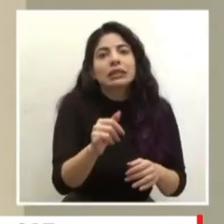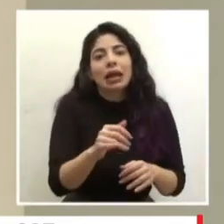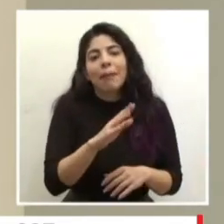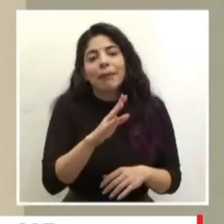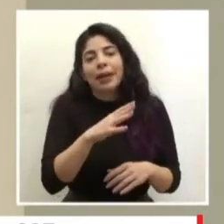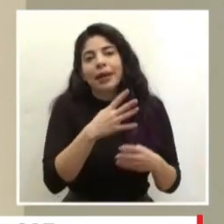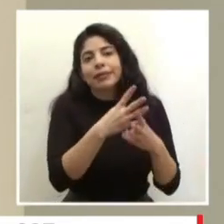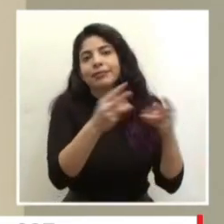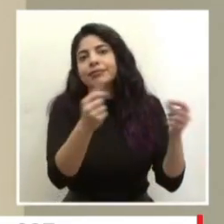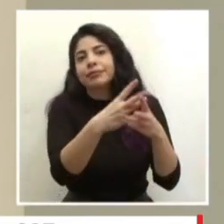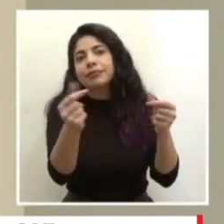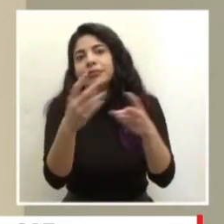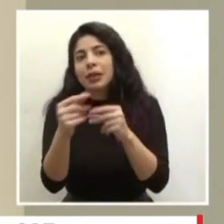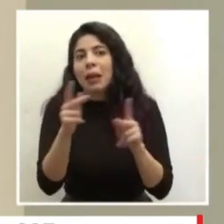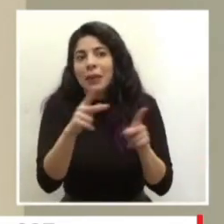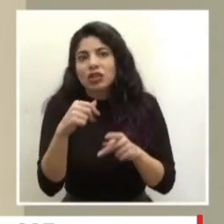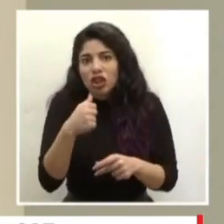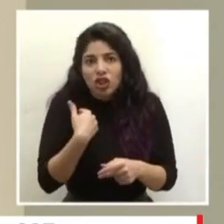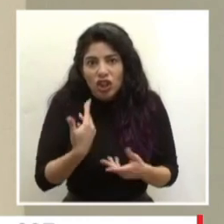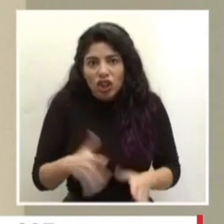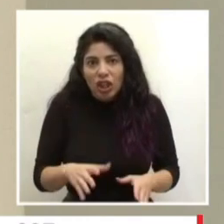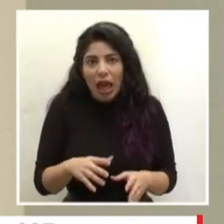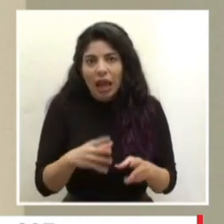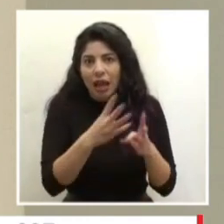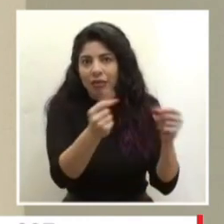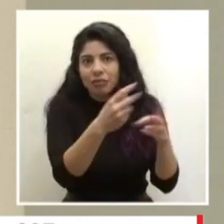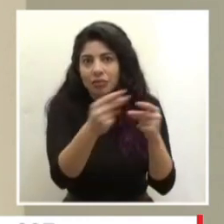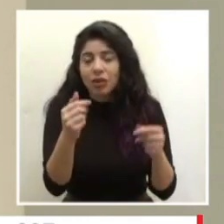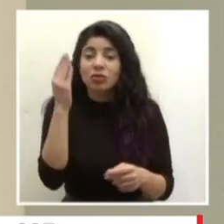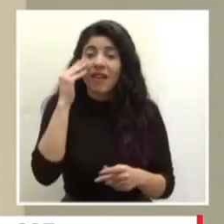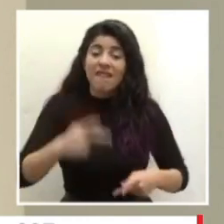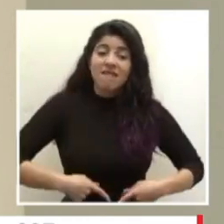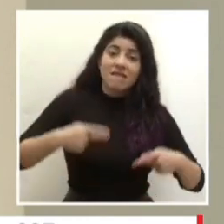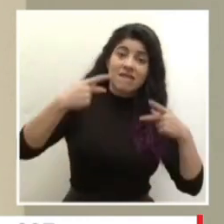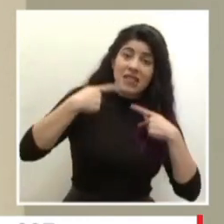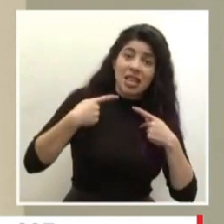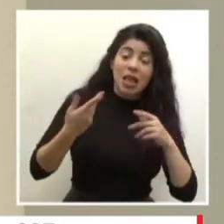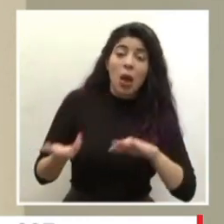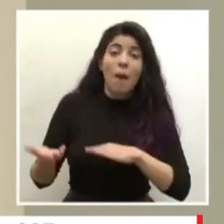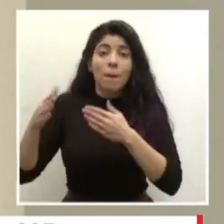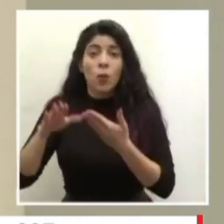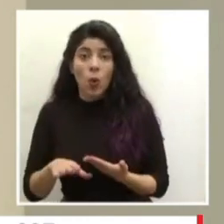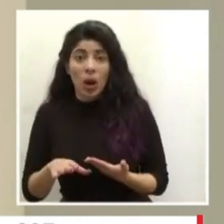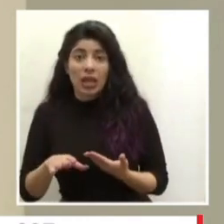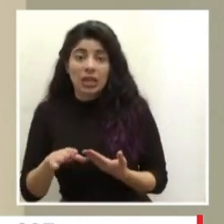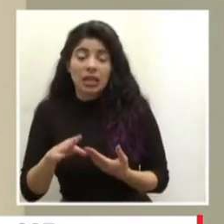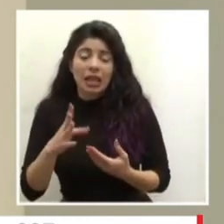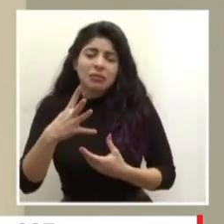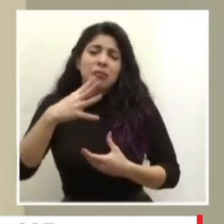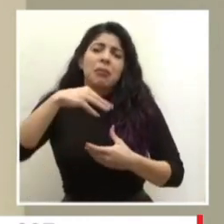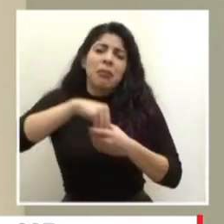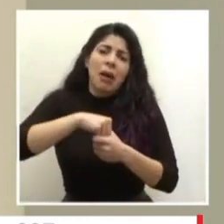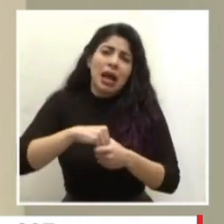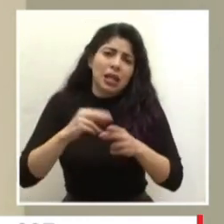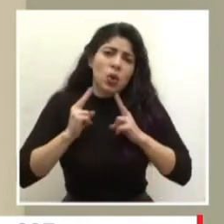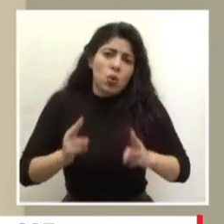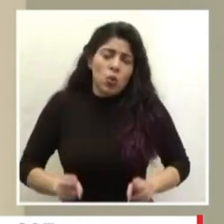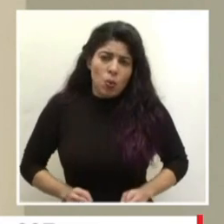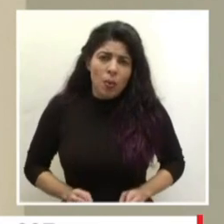más personas de las que quisiéramos eventualmente. Sabemos que la vida y la muerte es algo que es parte justamente de ser